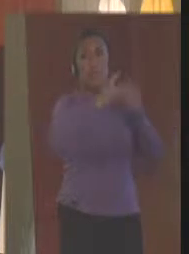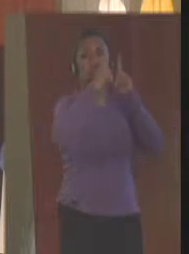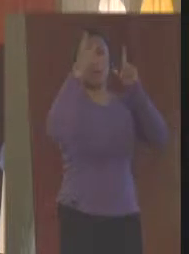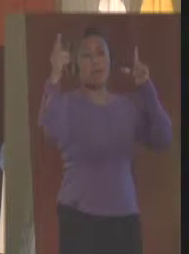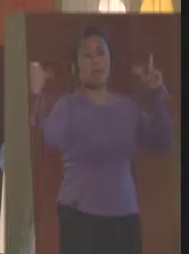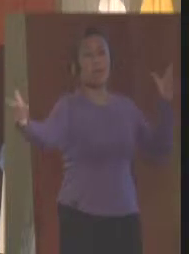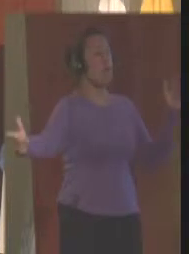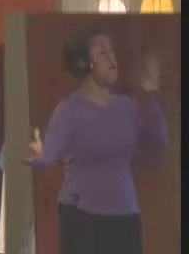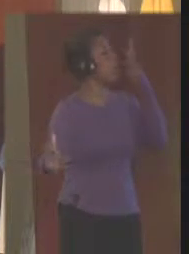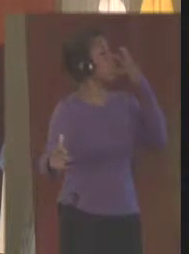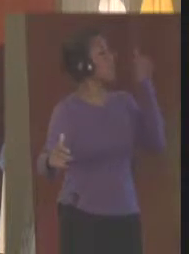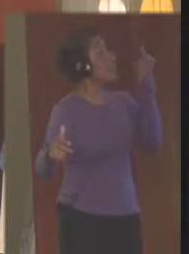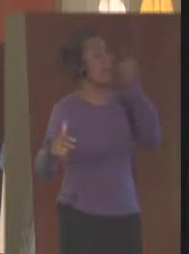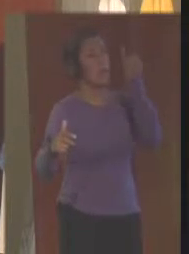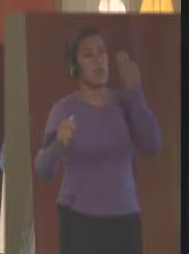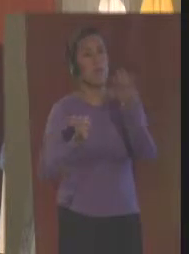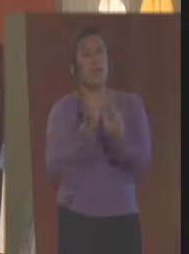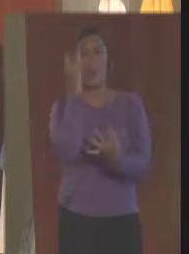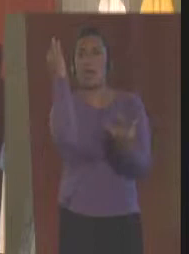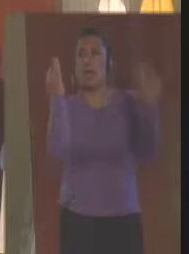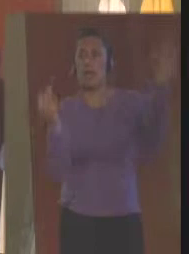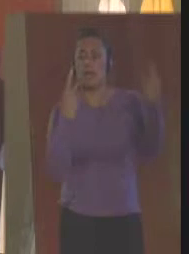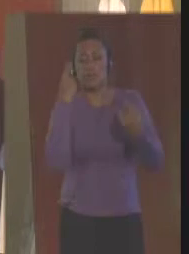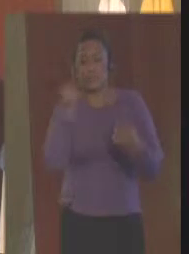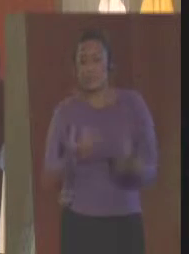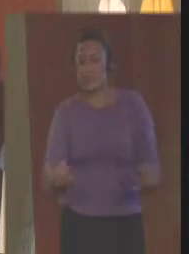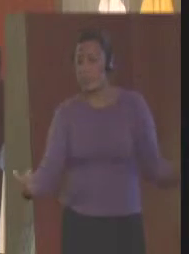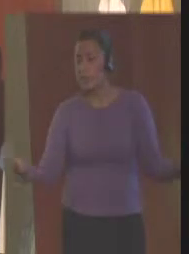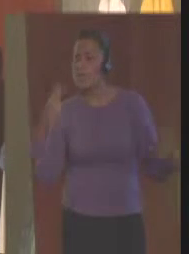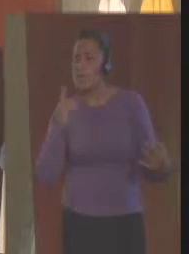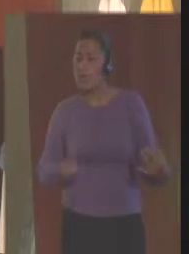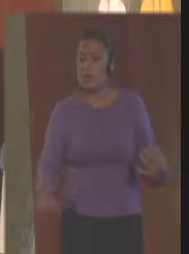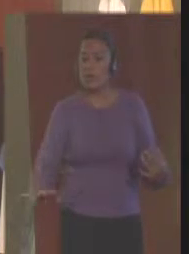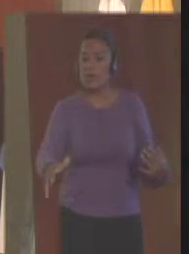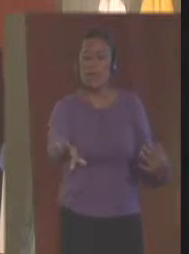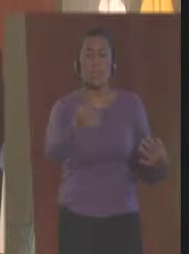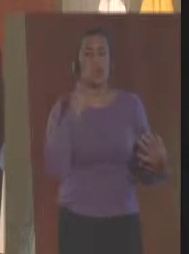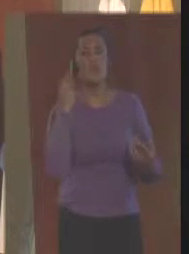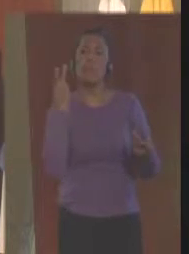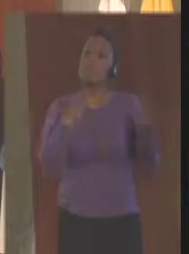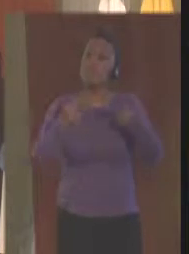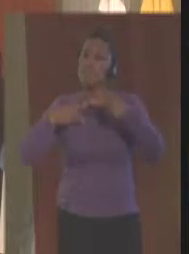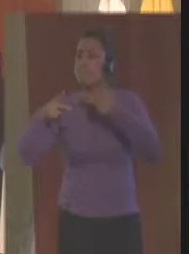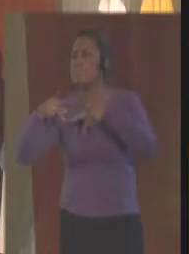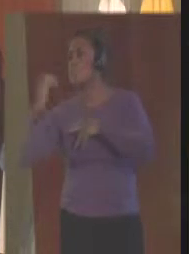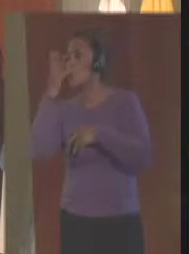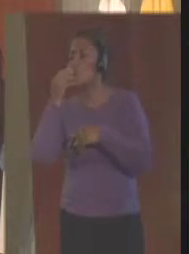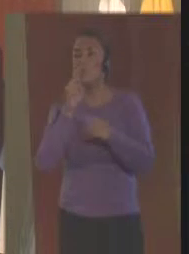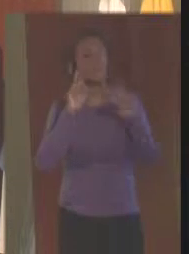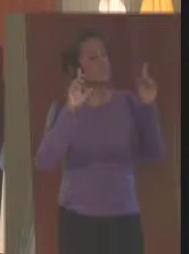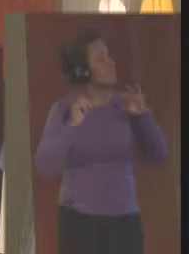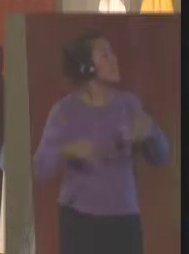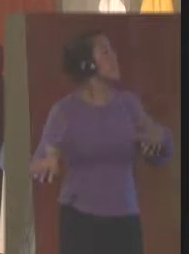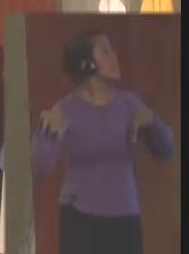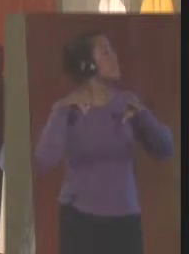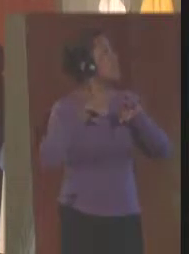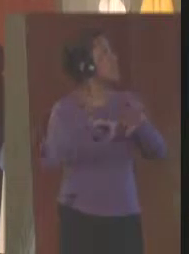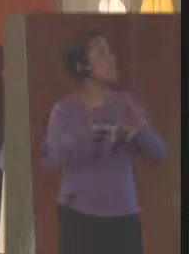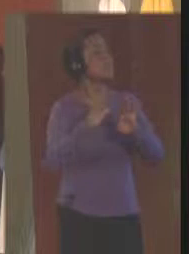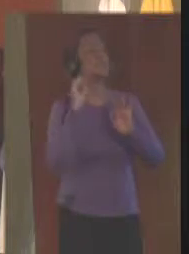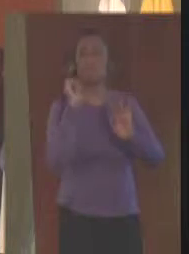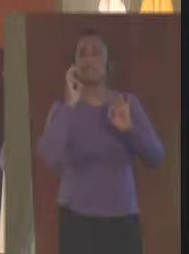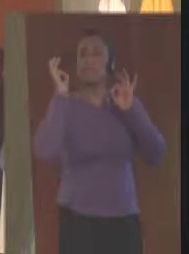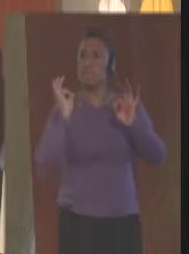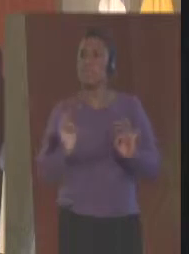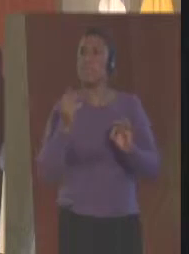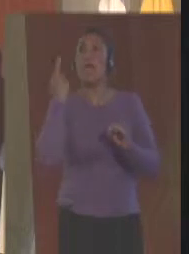un espacio verde, un espacio donde la gente convive mucho con el río, con las quebradas. Nos ha obligado, por supuesto, insisto, a determinar y a